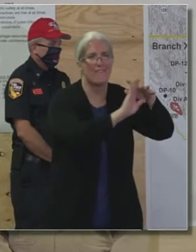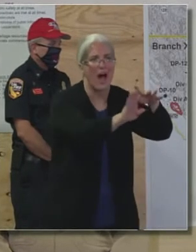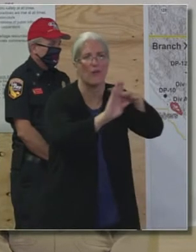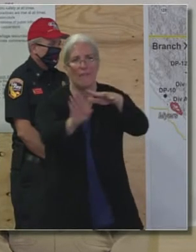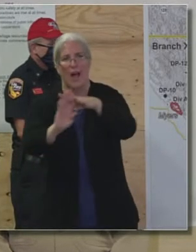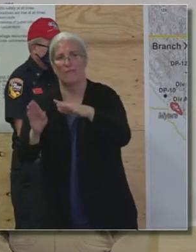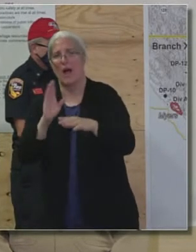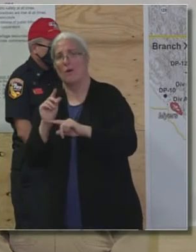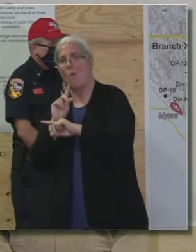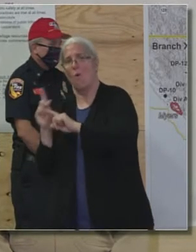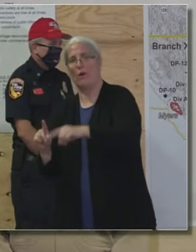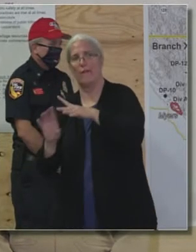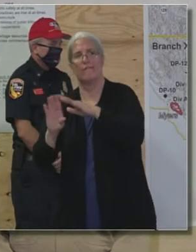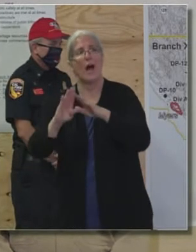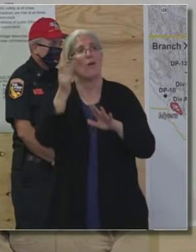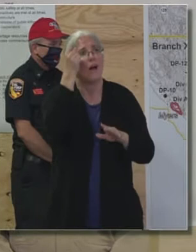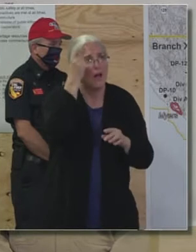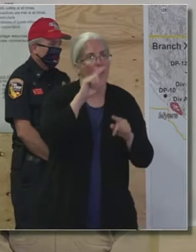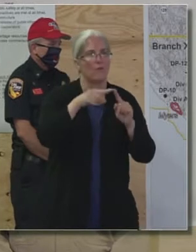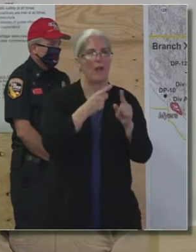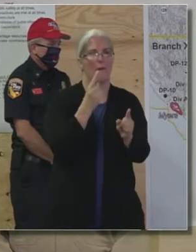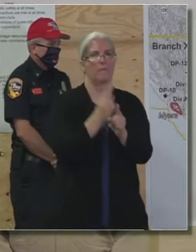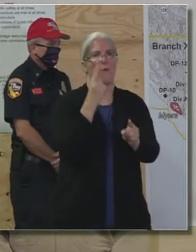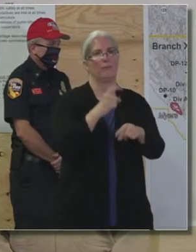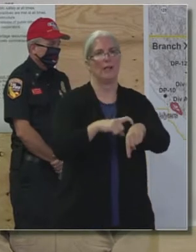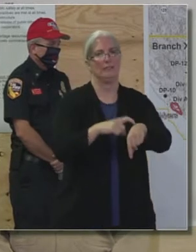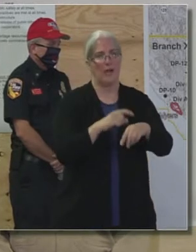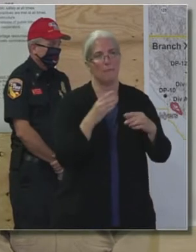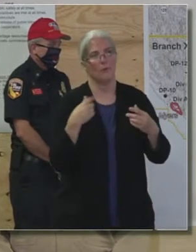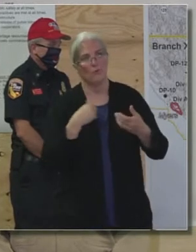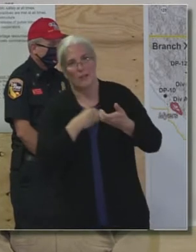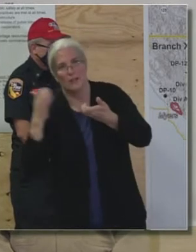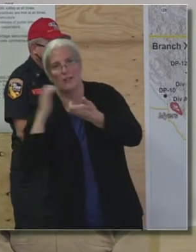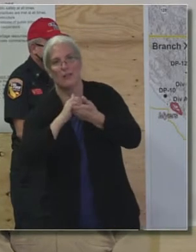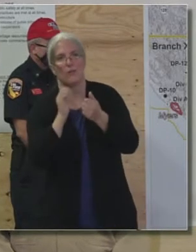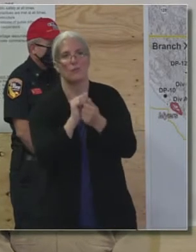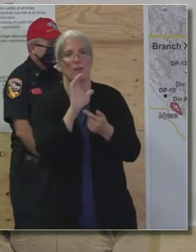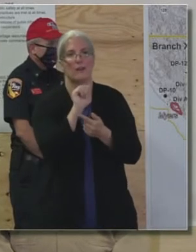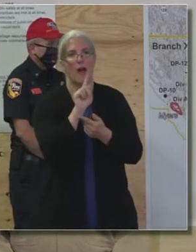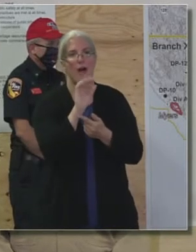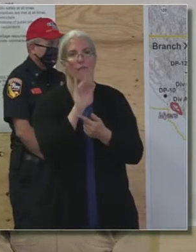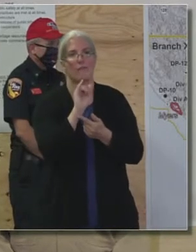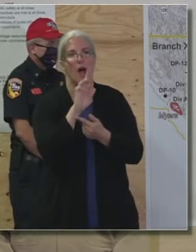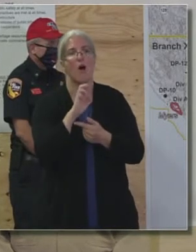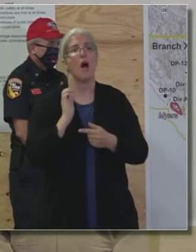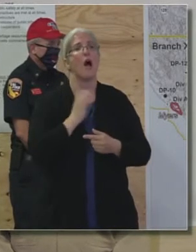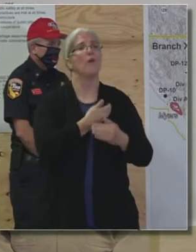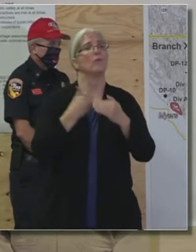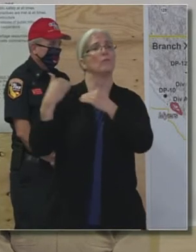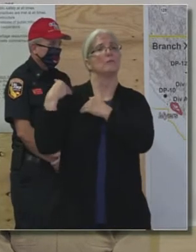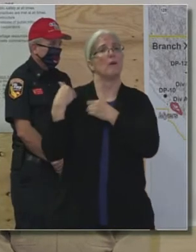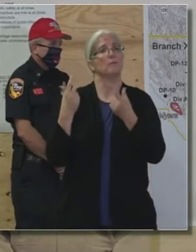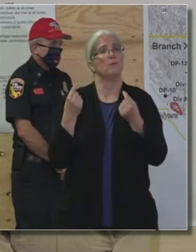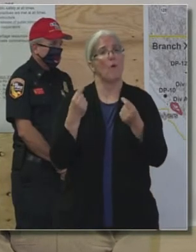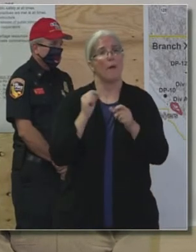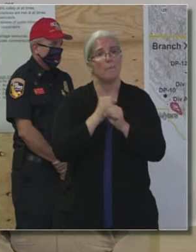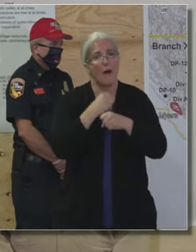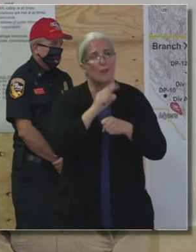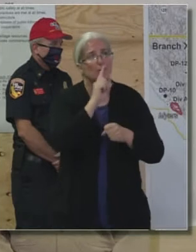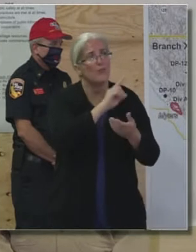según corresponda es necesario controlar el trabajo desde sacar al público del